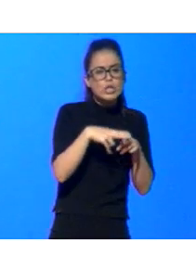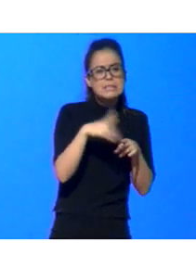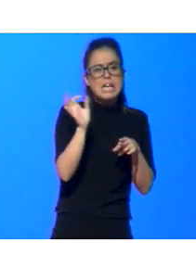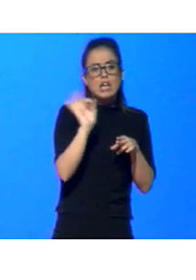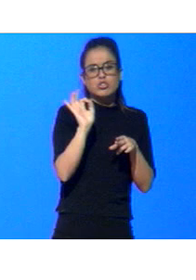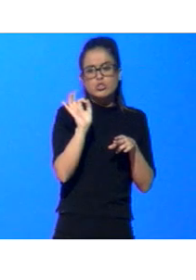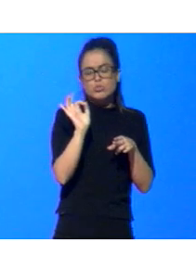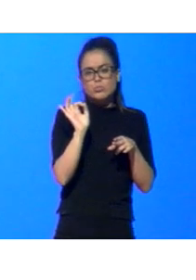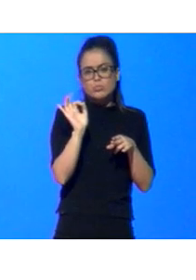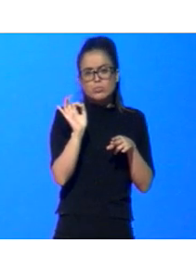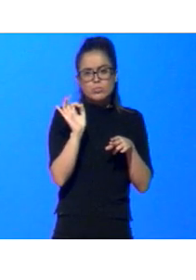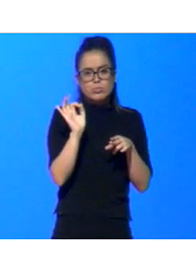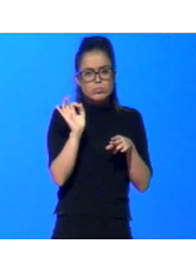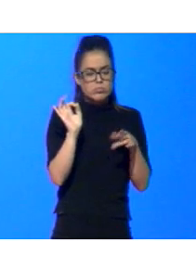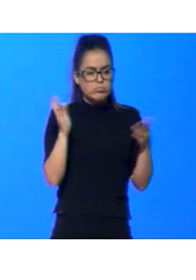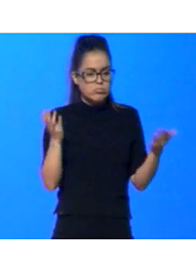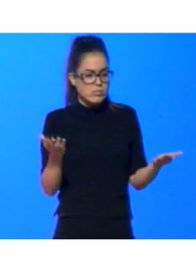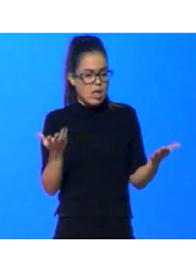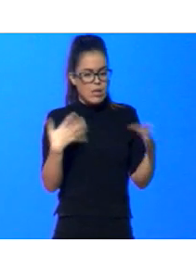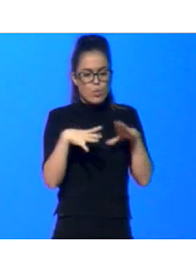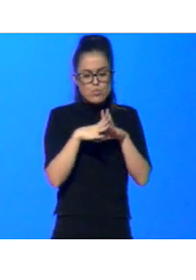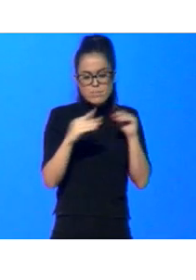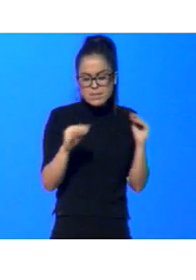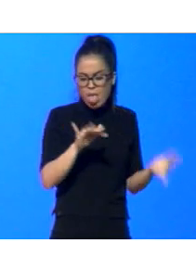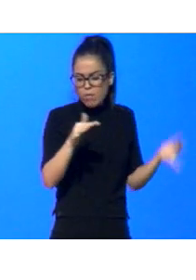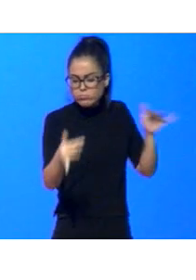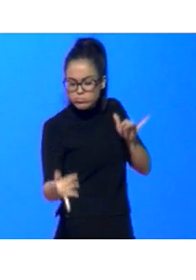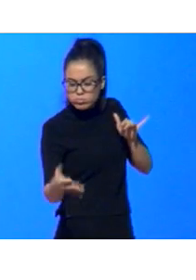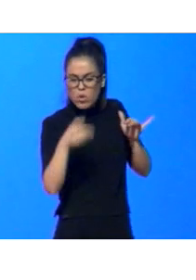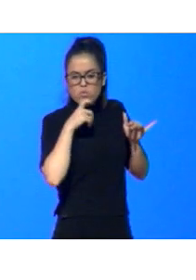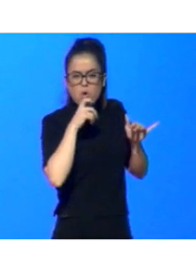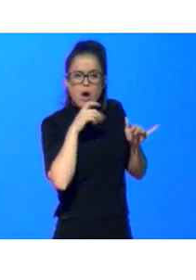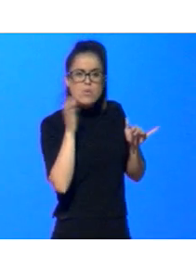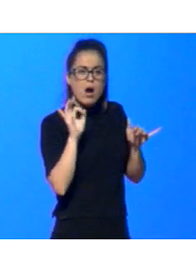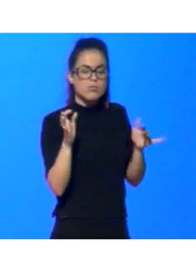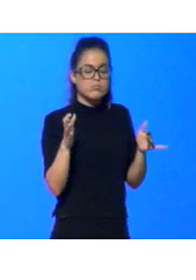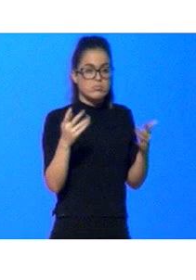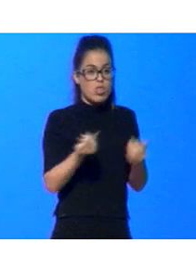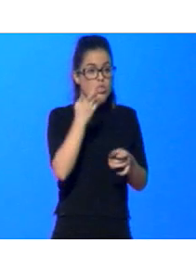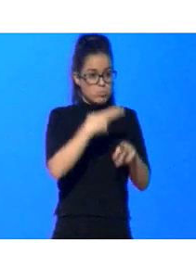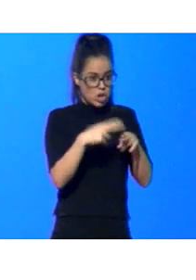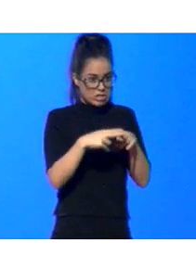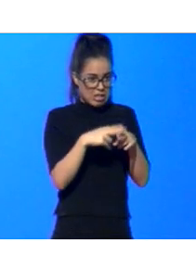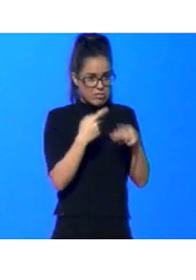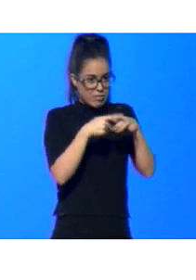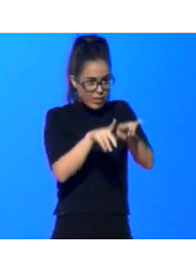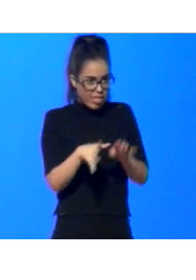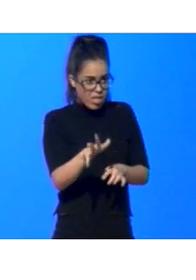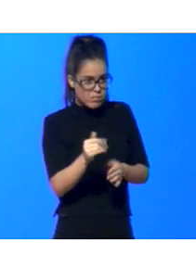en materia de abordar la diversidad y la diferencia Pues hay dos políticas que que